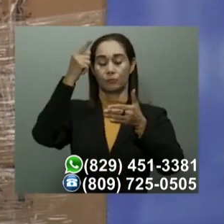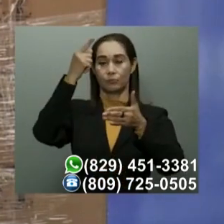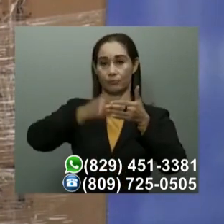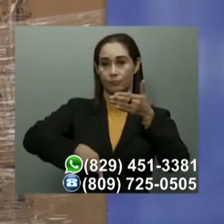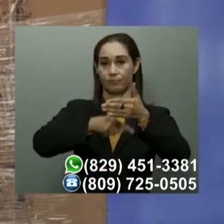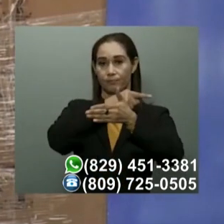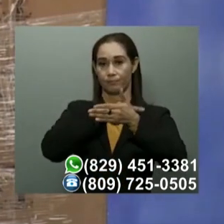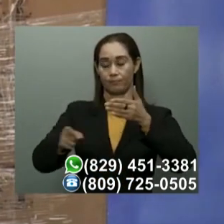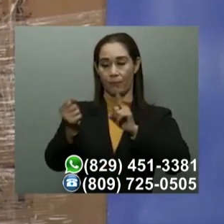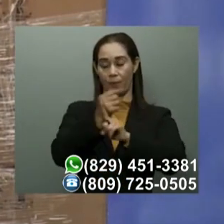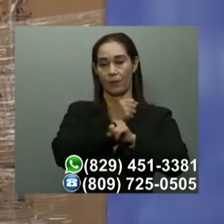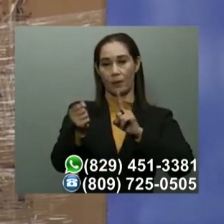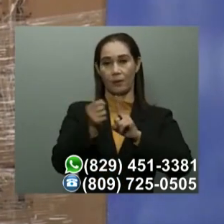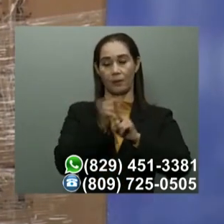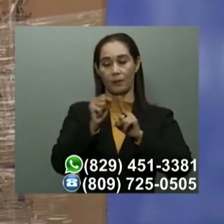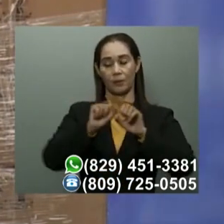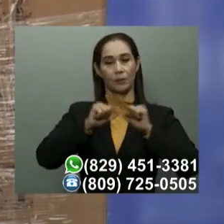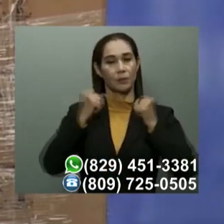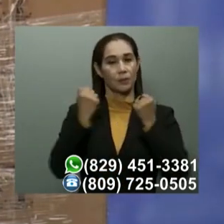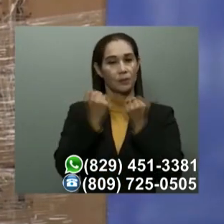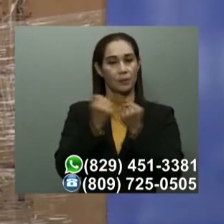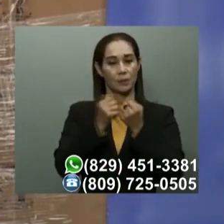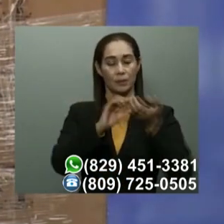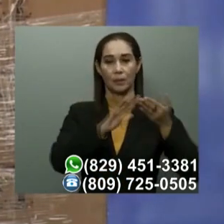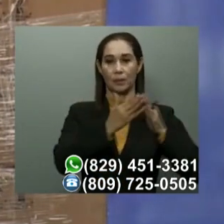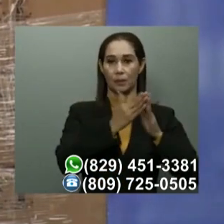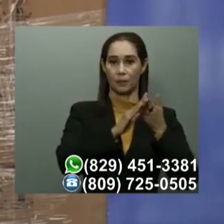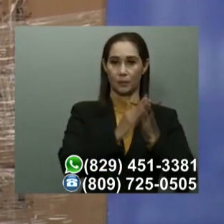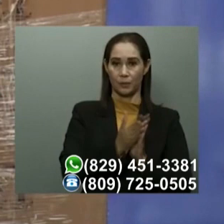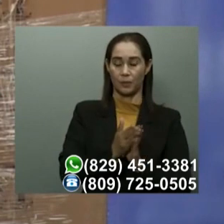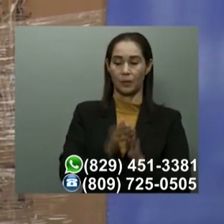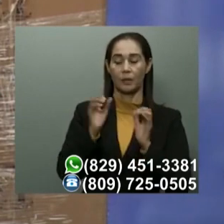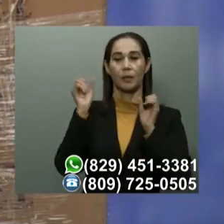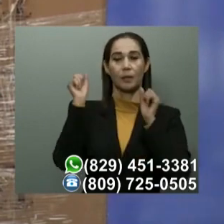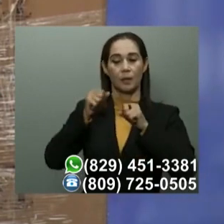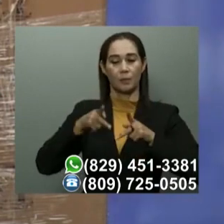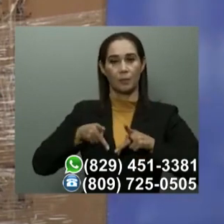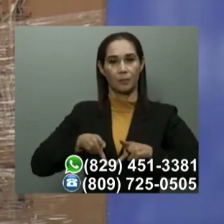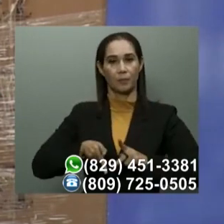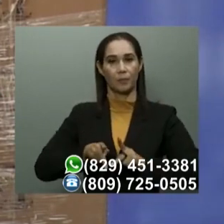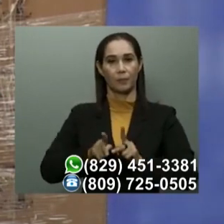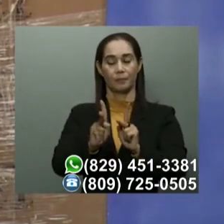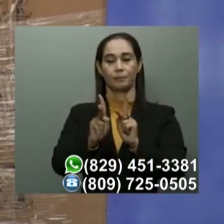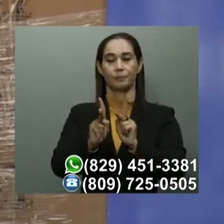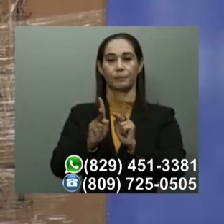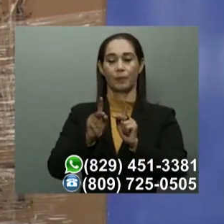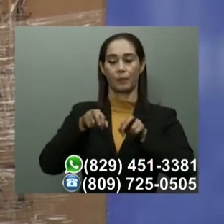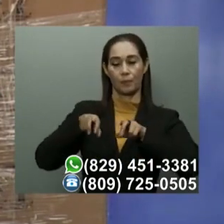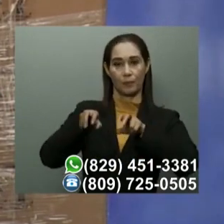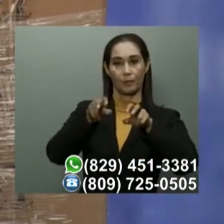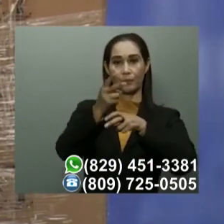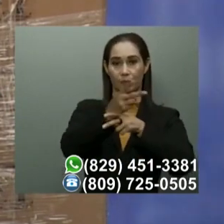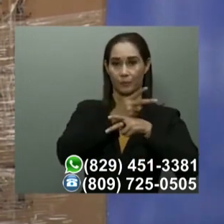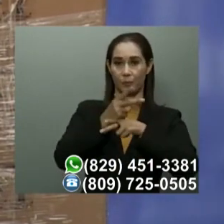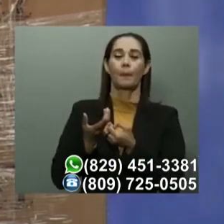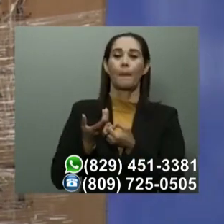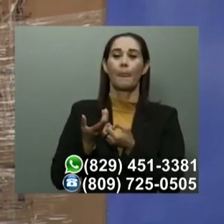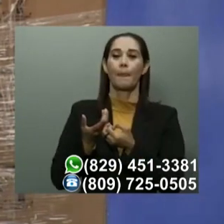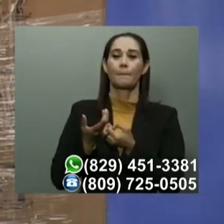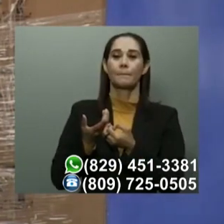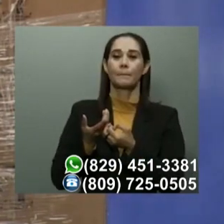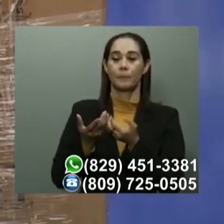en la población y permitiendo una coexistencia segura y pacífica